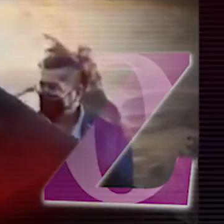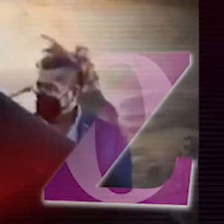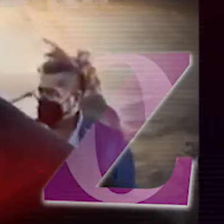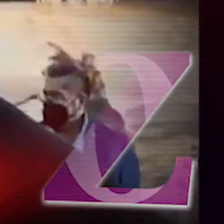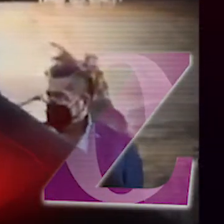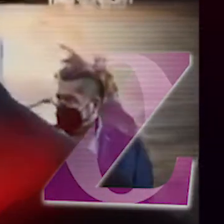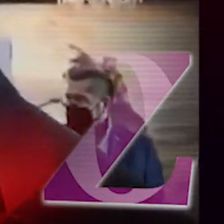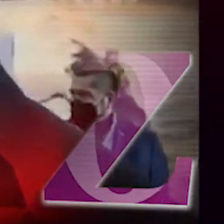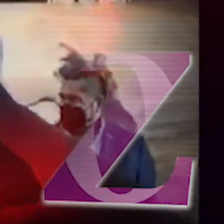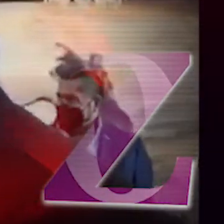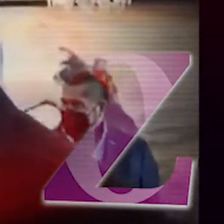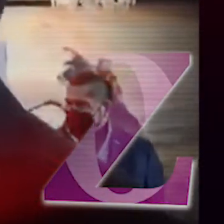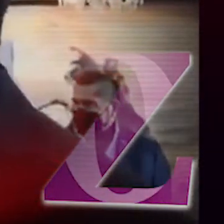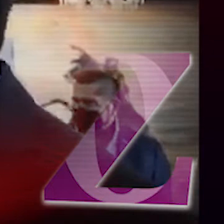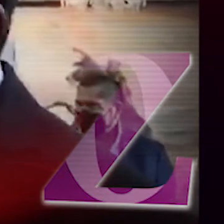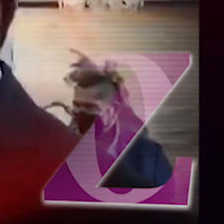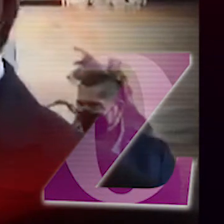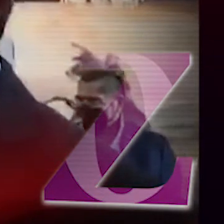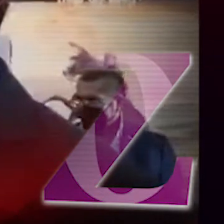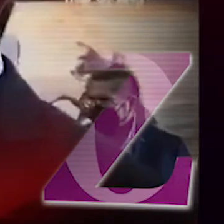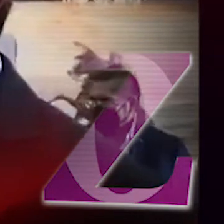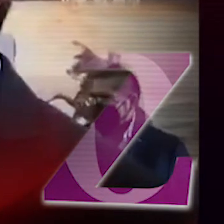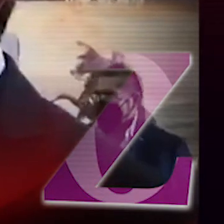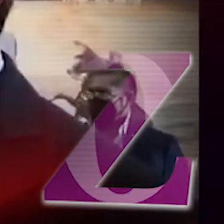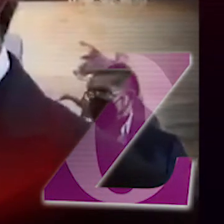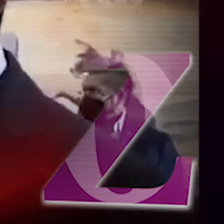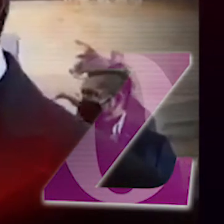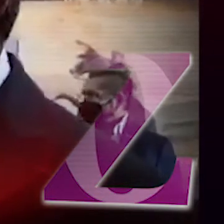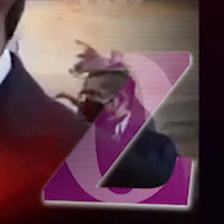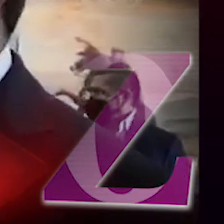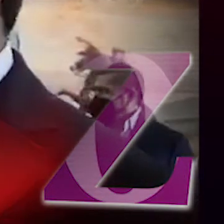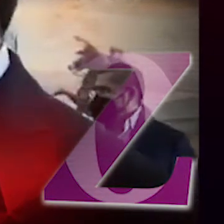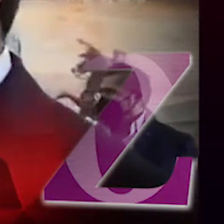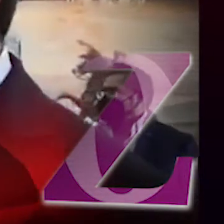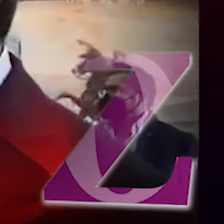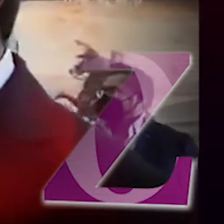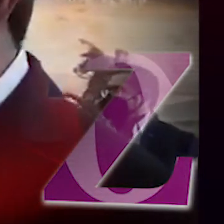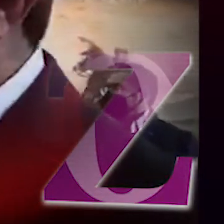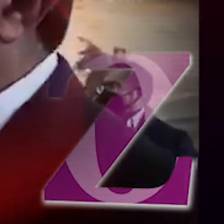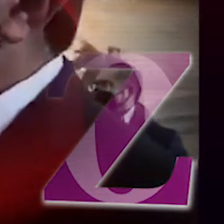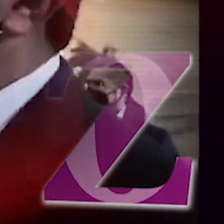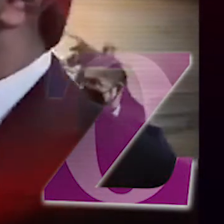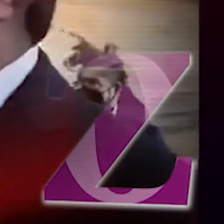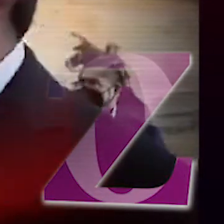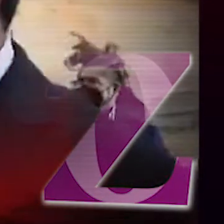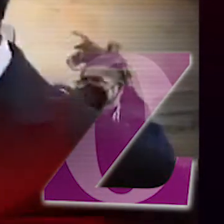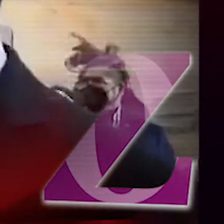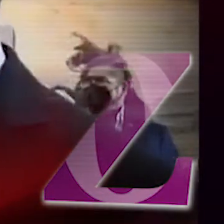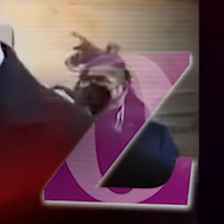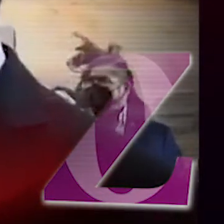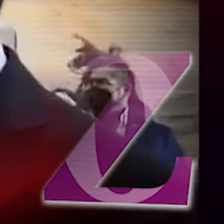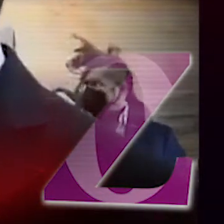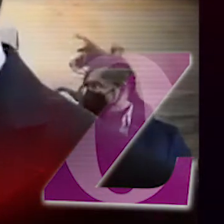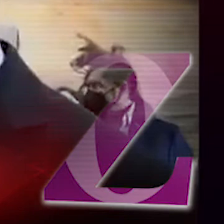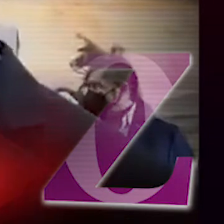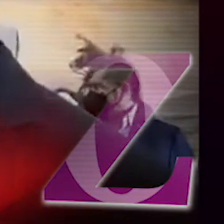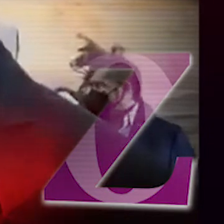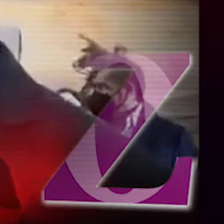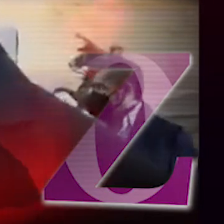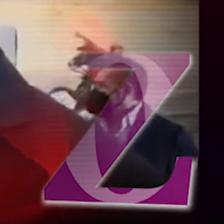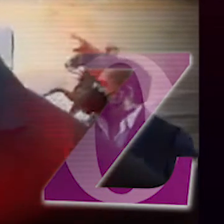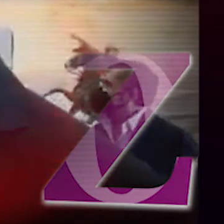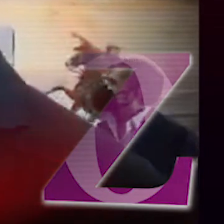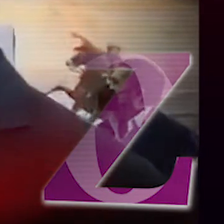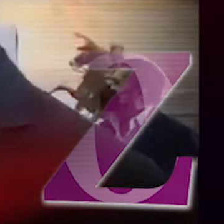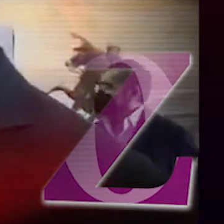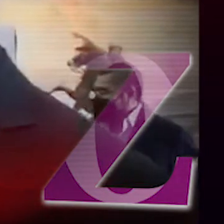Nadie de administraciones pasadas ha detenido a 7 personajes peligrosos. 7, nos